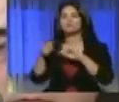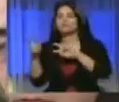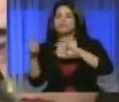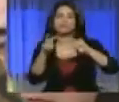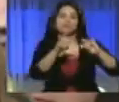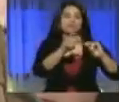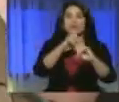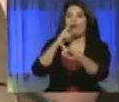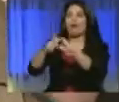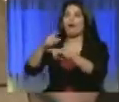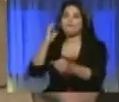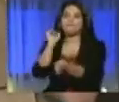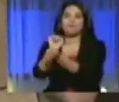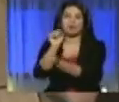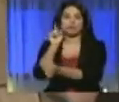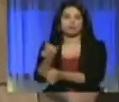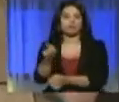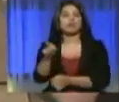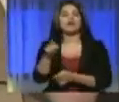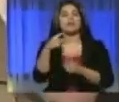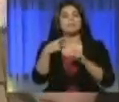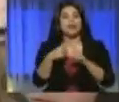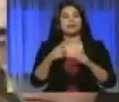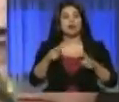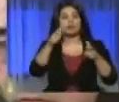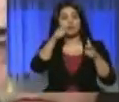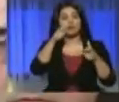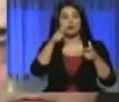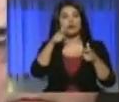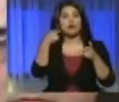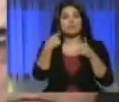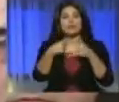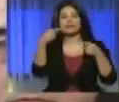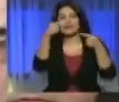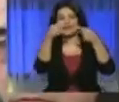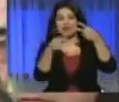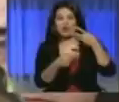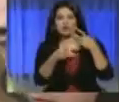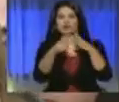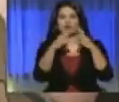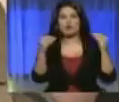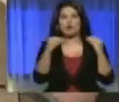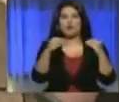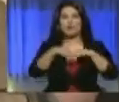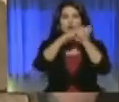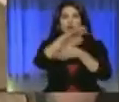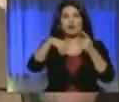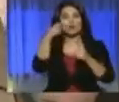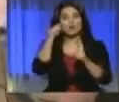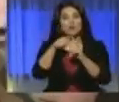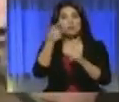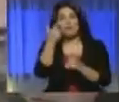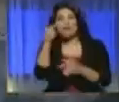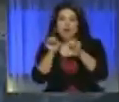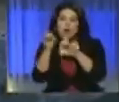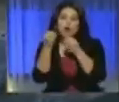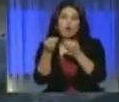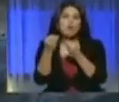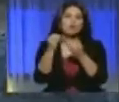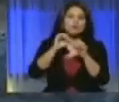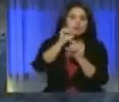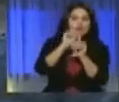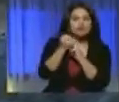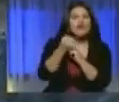del Observatorio Venezolano de la Seguridad, de todos los indicadores de criminalidad y violencia, para ver cómo se comporta, crear un sistema de alerta